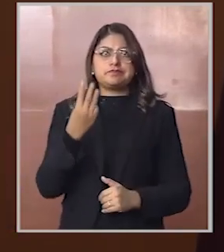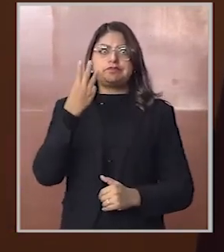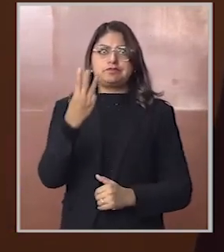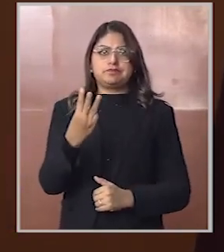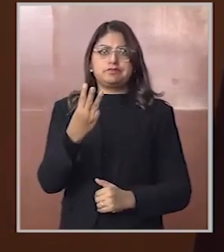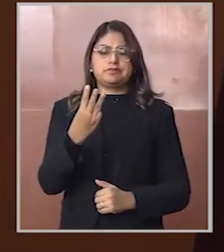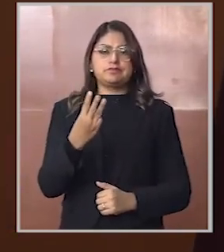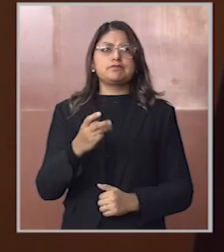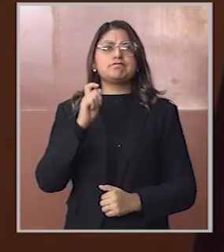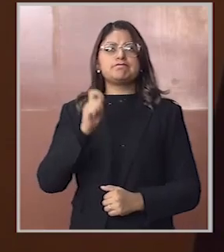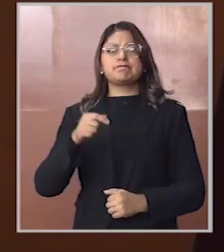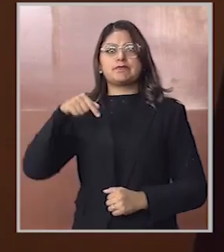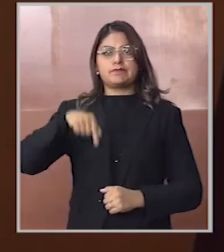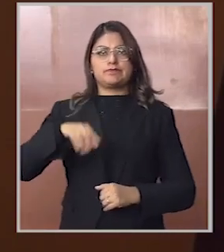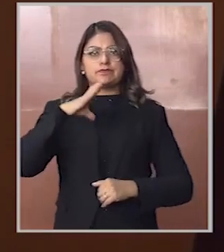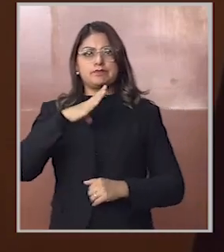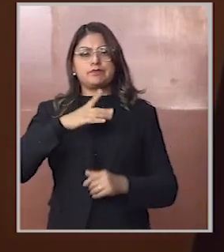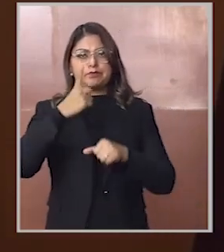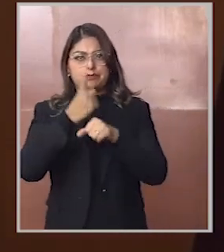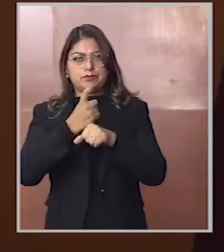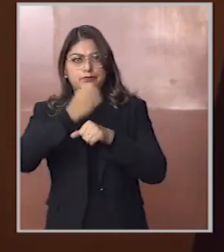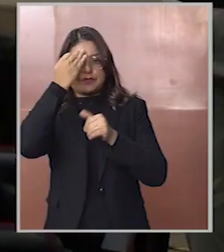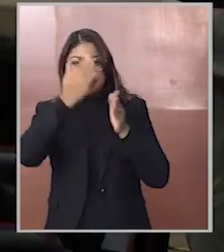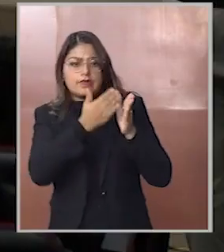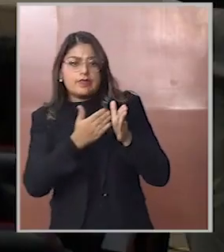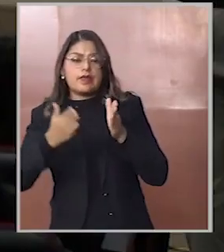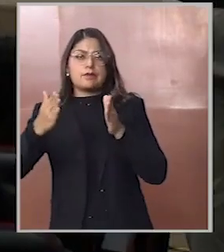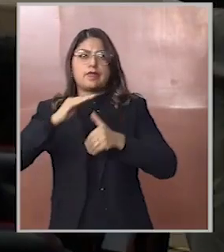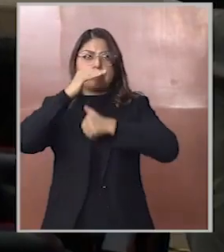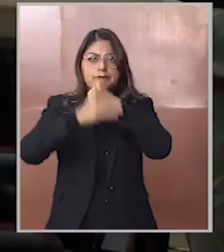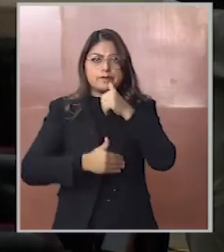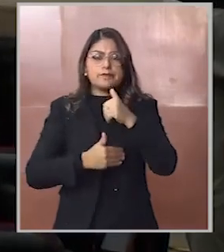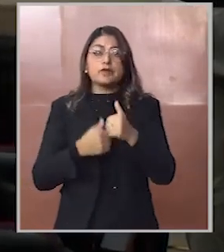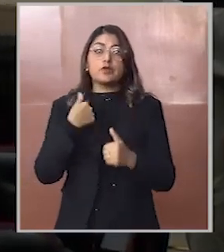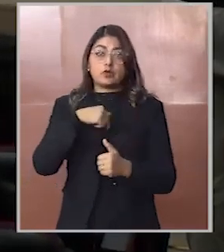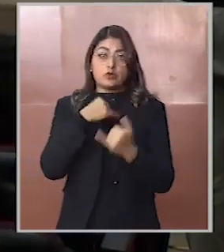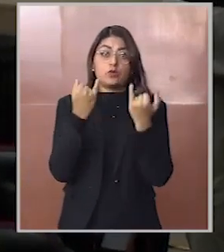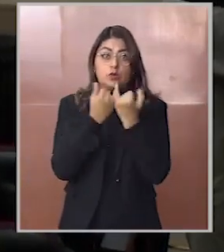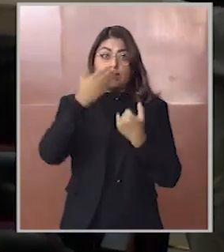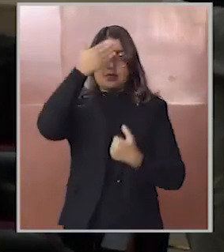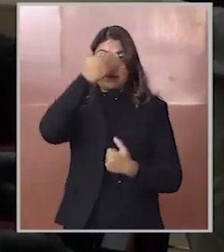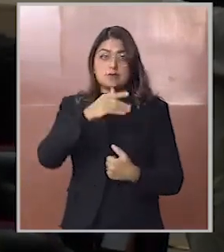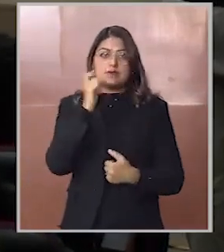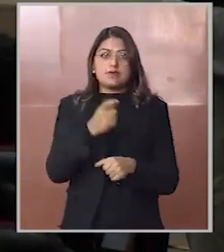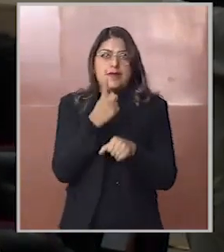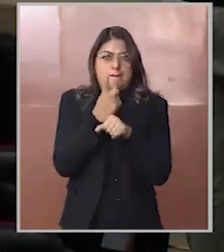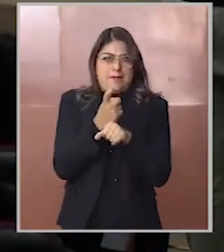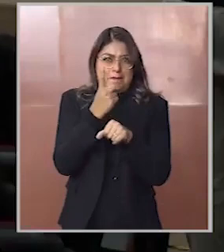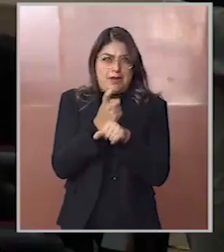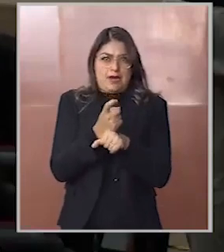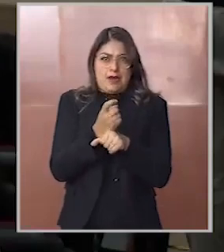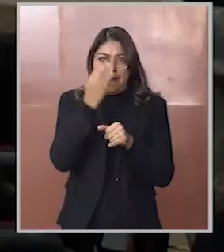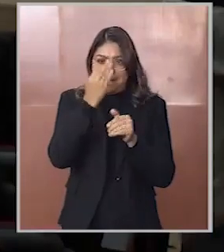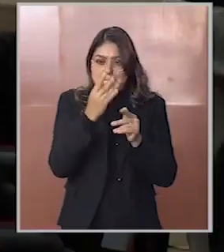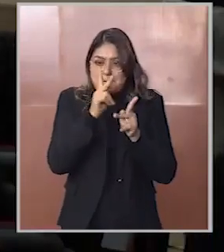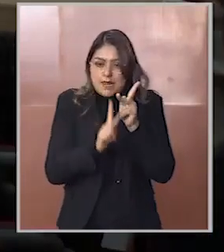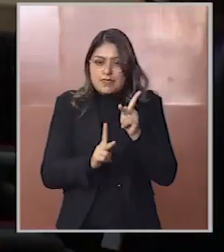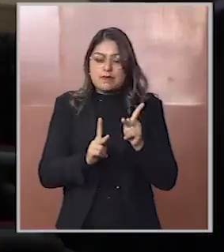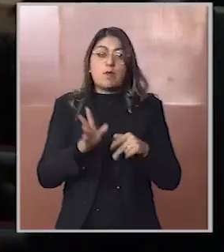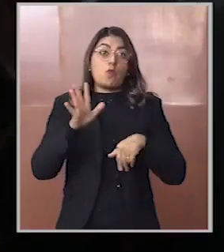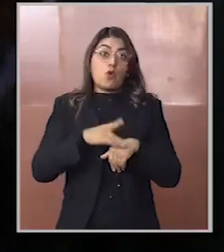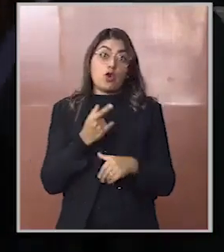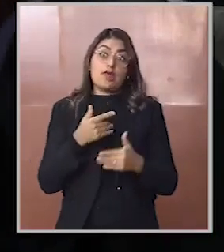eh Y está en esta primera etapa de culminación pero también Sabemos que esta es una primera parte porque ahora lo